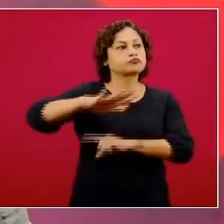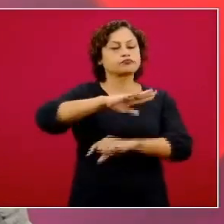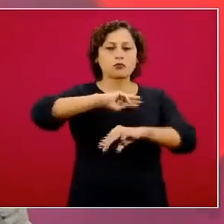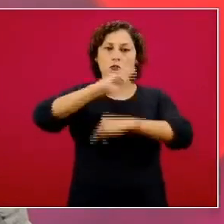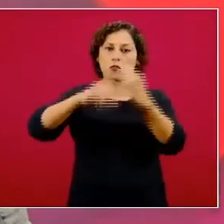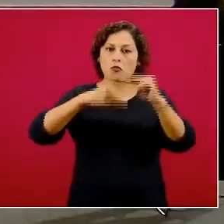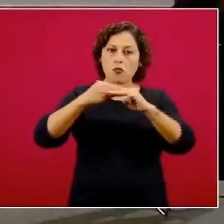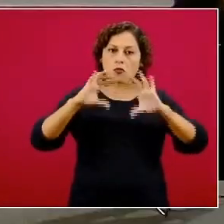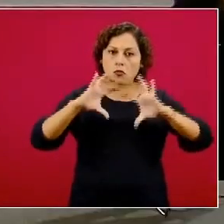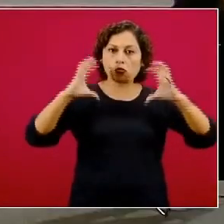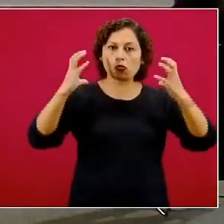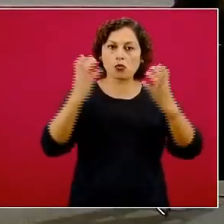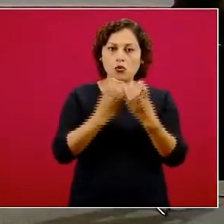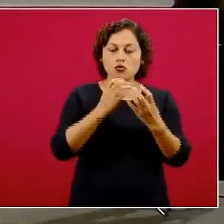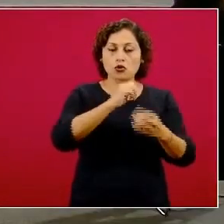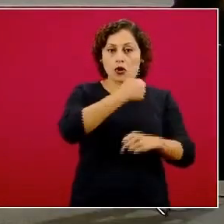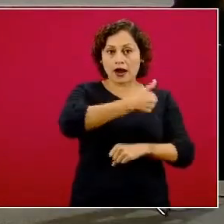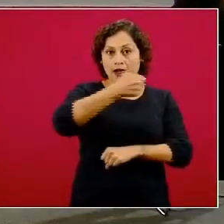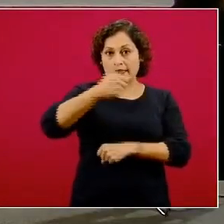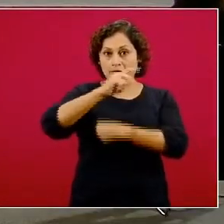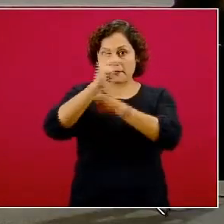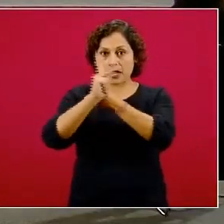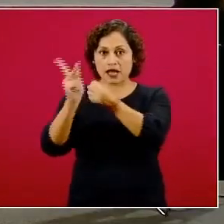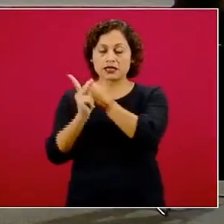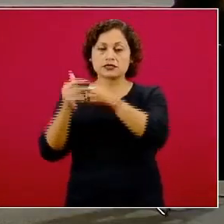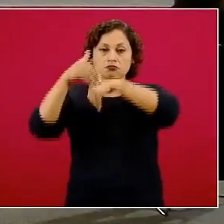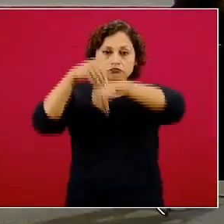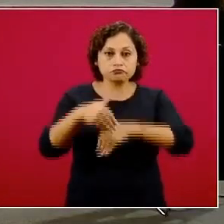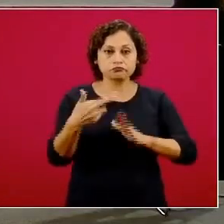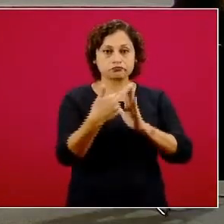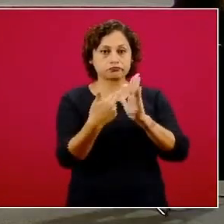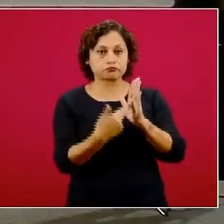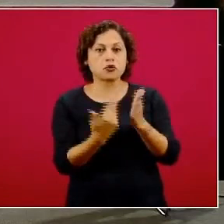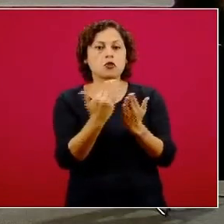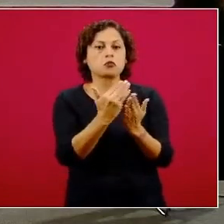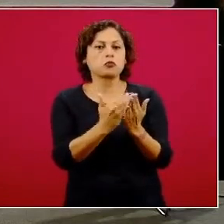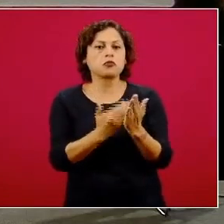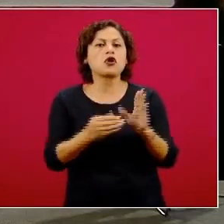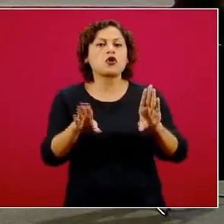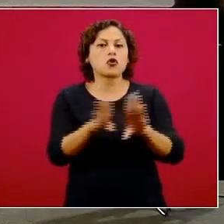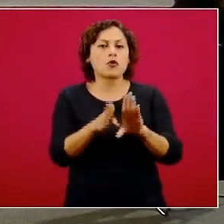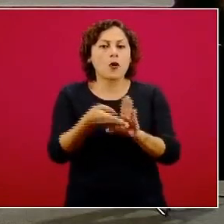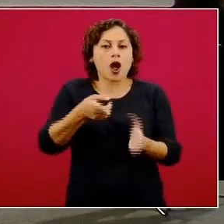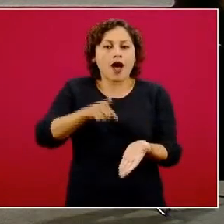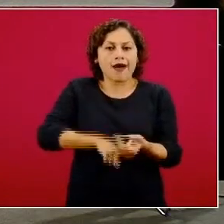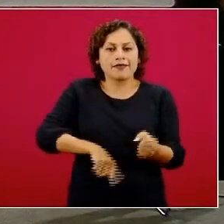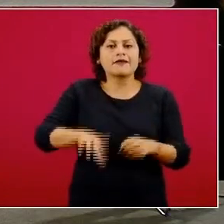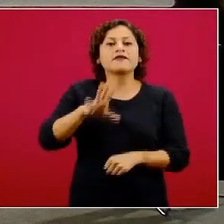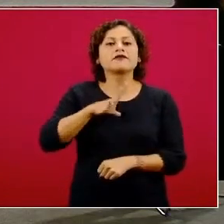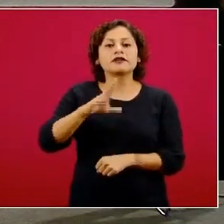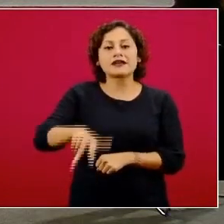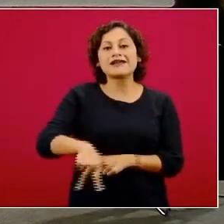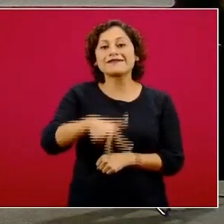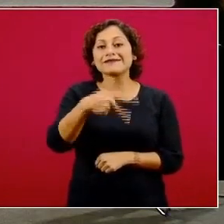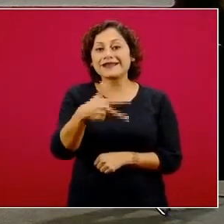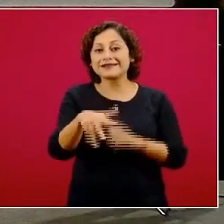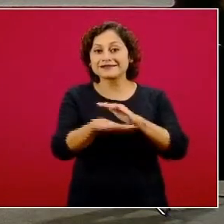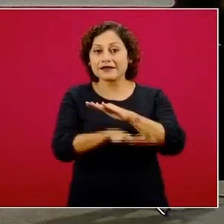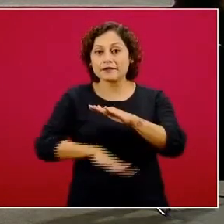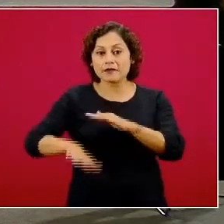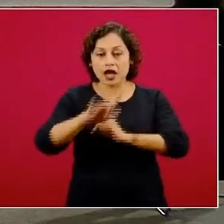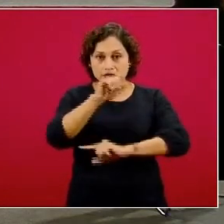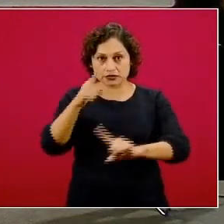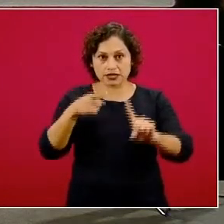implementado el Reglamento Sanitario Internacional. Y este reglamento contempla 13 capacidades básicas